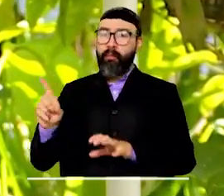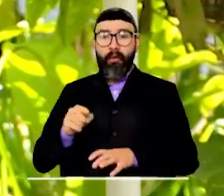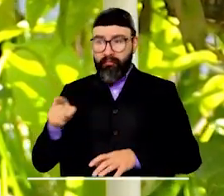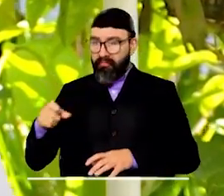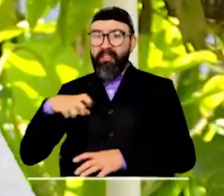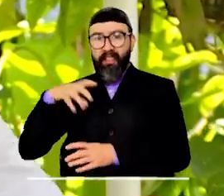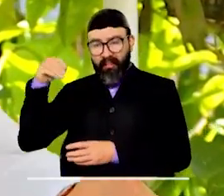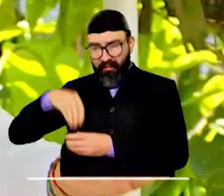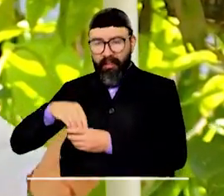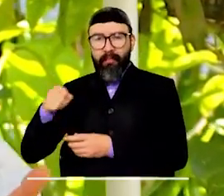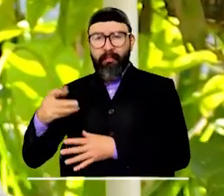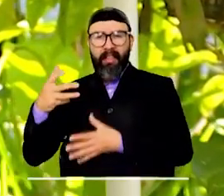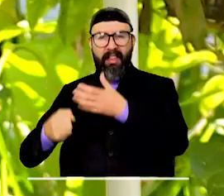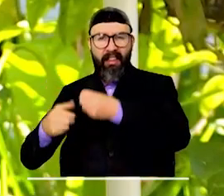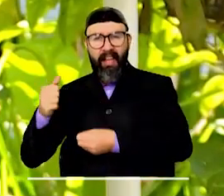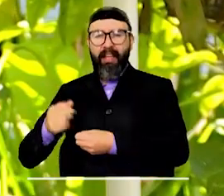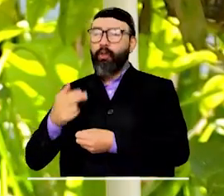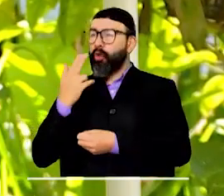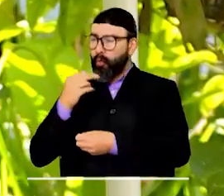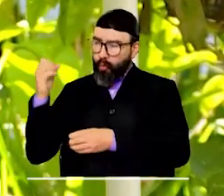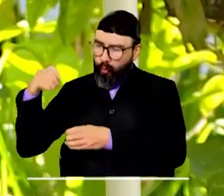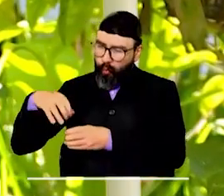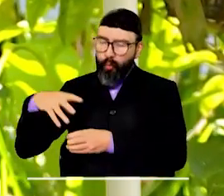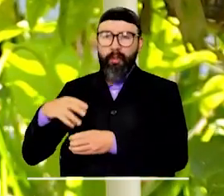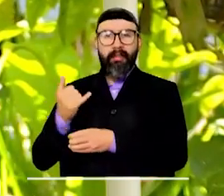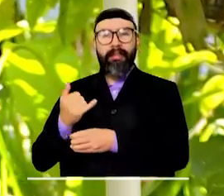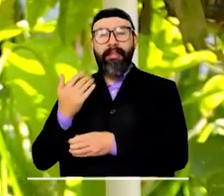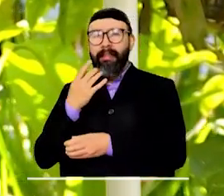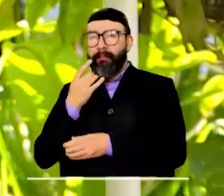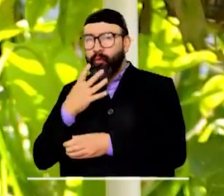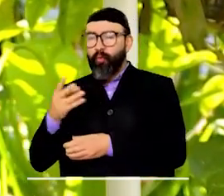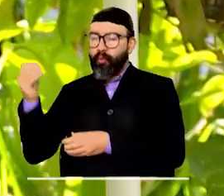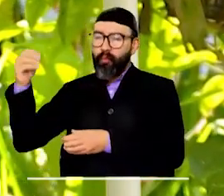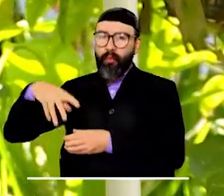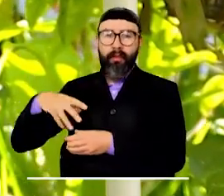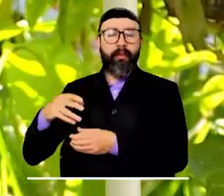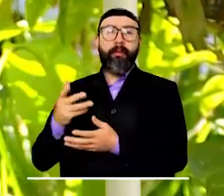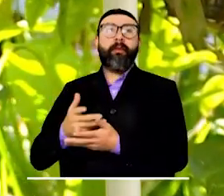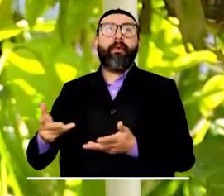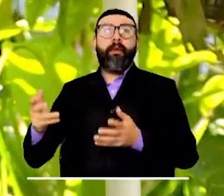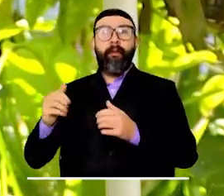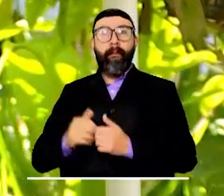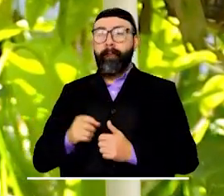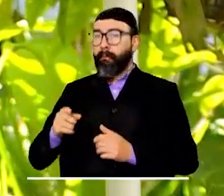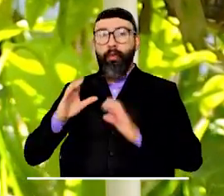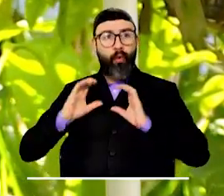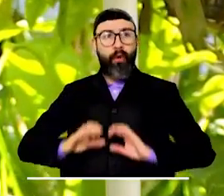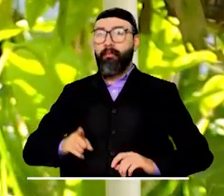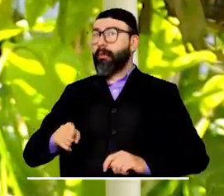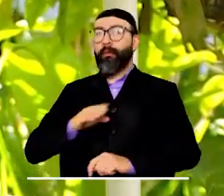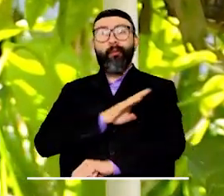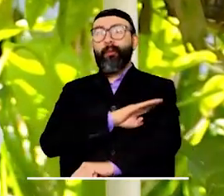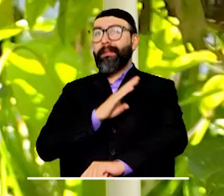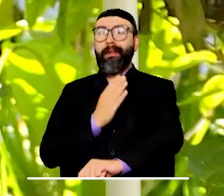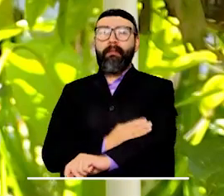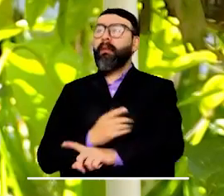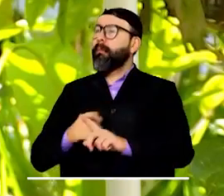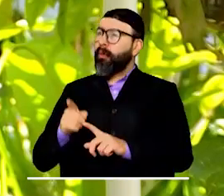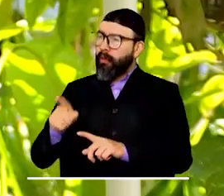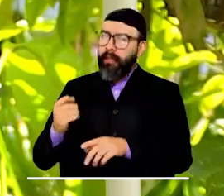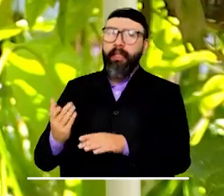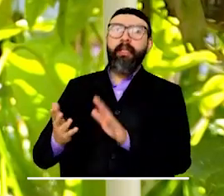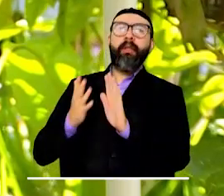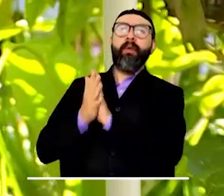con endulzantes y con una cantidad de cosas que el cuerpo no es capaz, pero nos contaron una historia